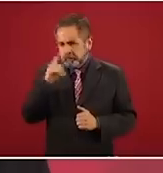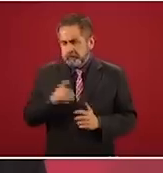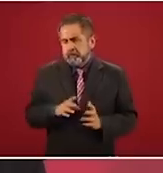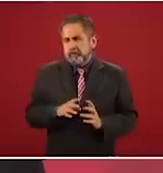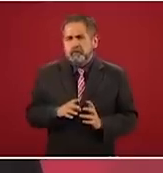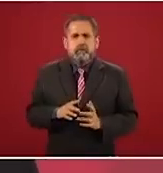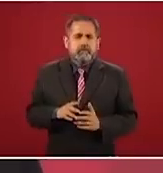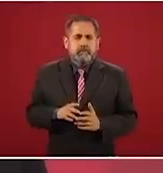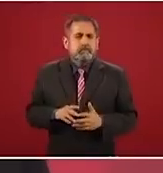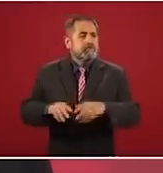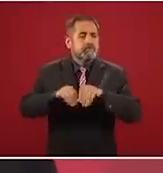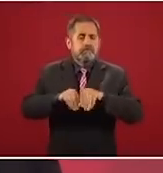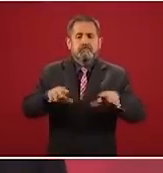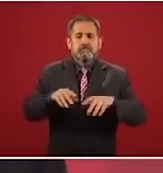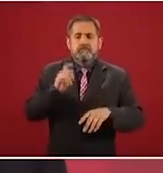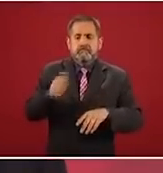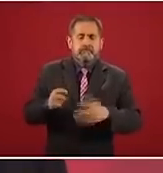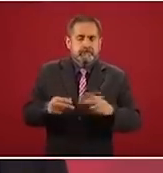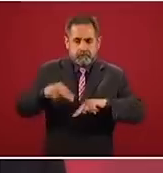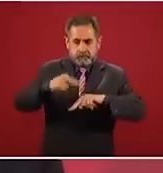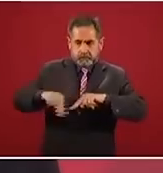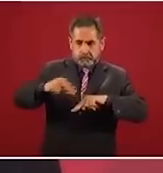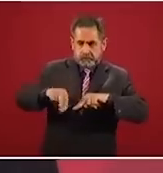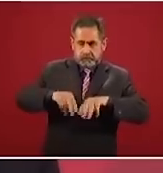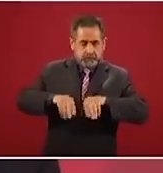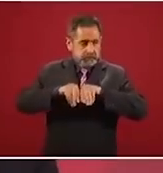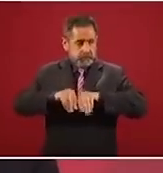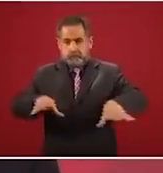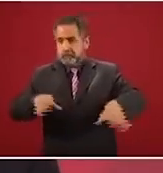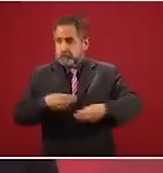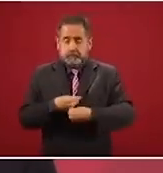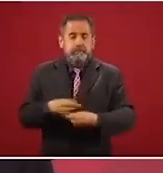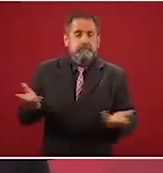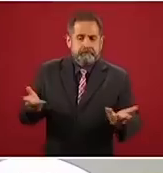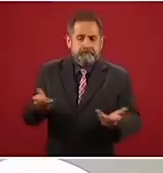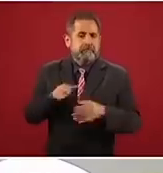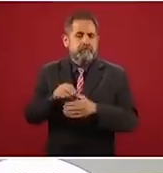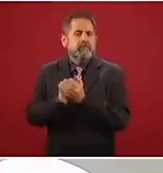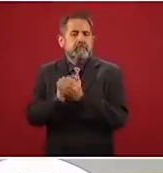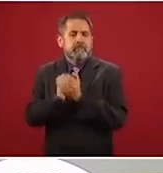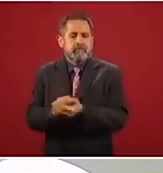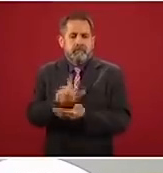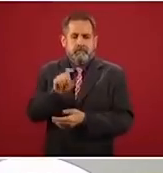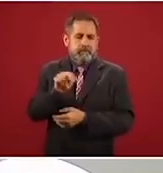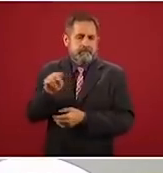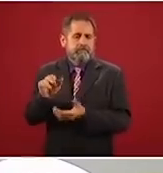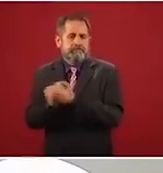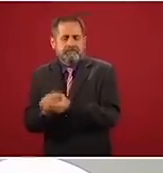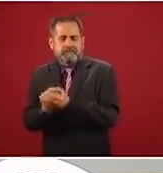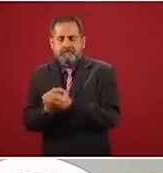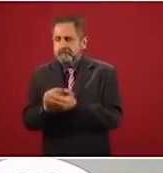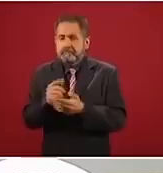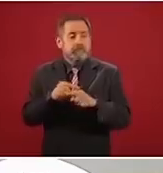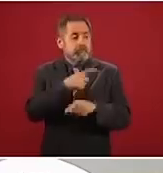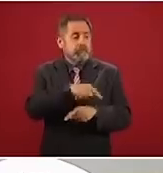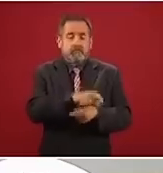que se distribuyan los boletos de la lotería, y que también ellos puedan